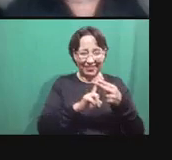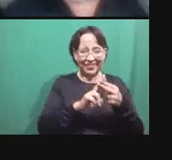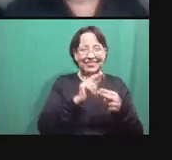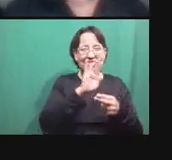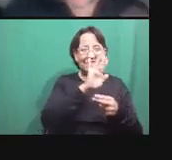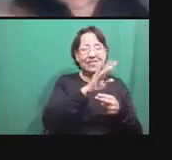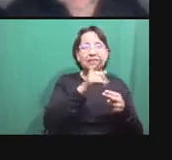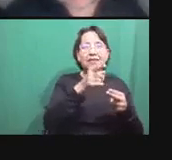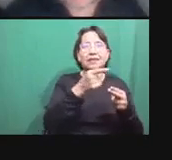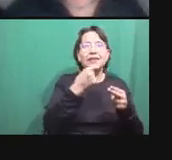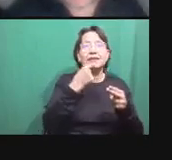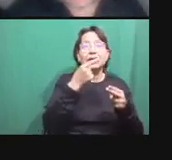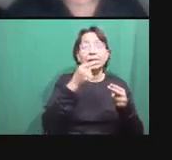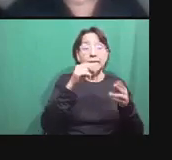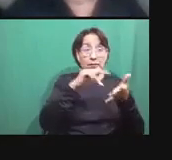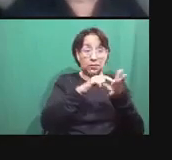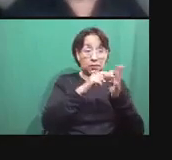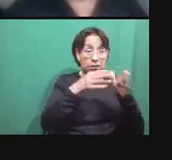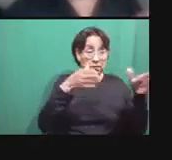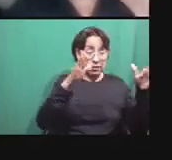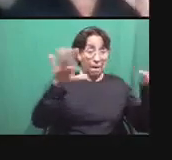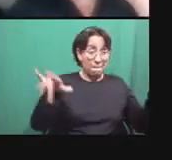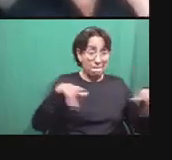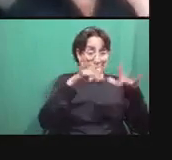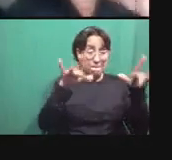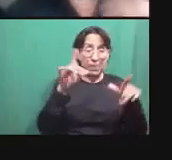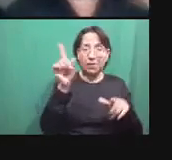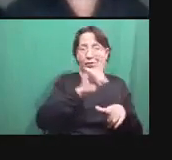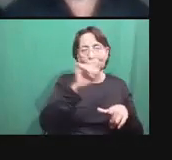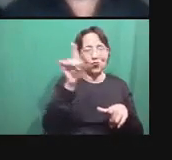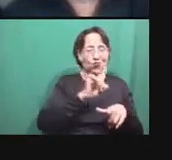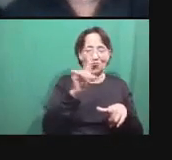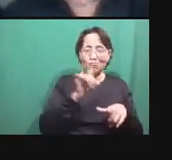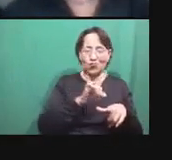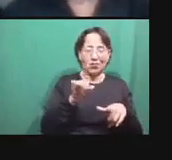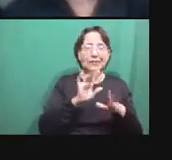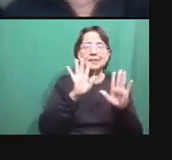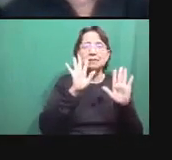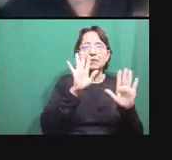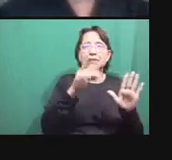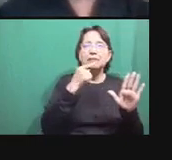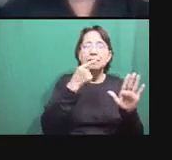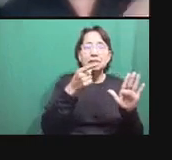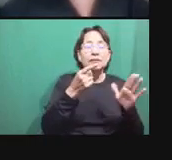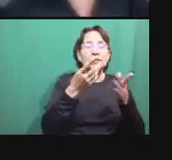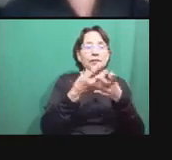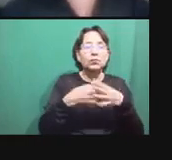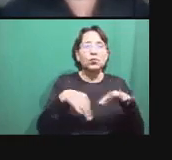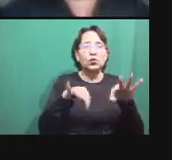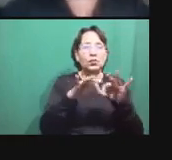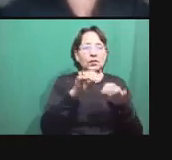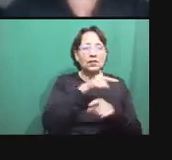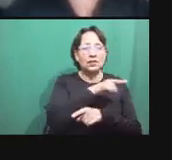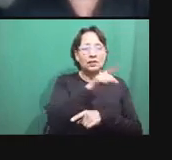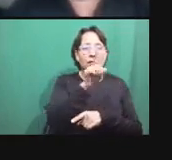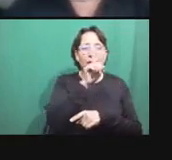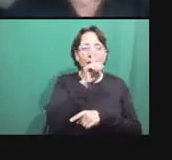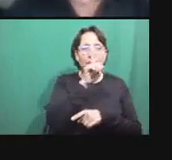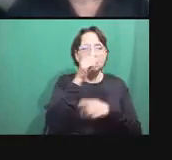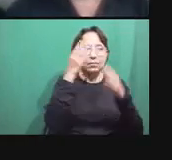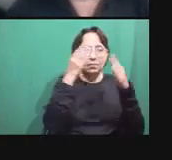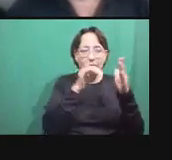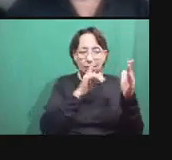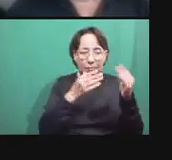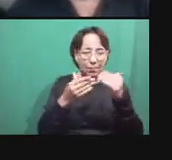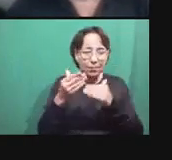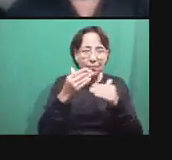spot vacío, porque la ciudad jamás lo va a hacer en el territorio, entonces es más importante ocultar ese gesto estético y también de poder que ya